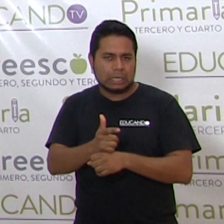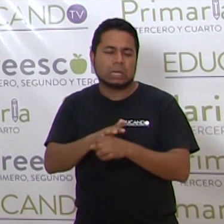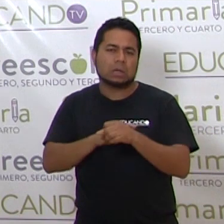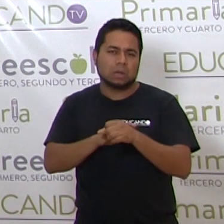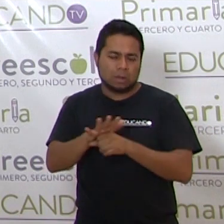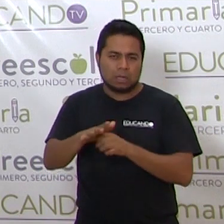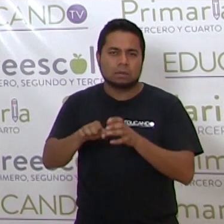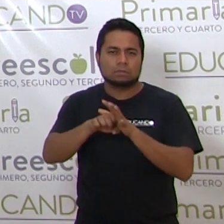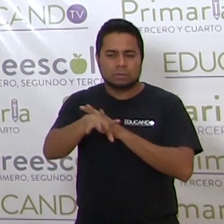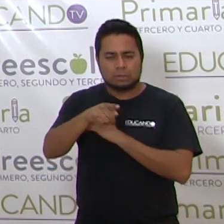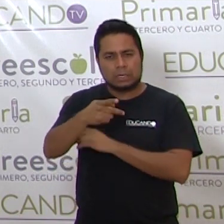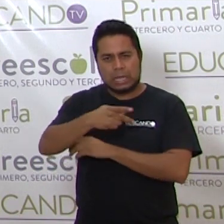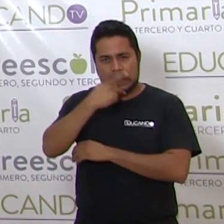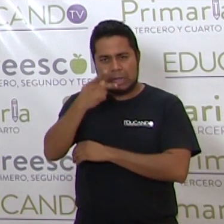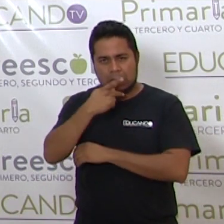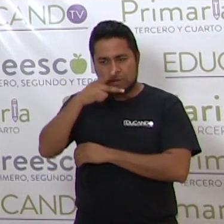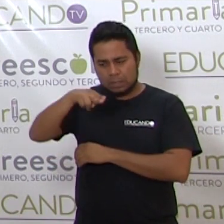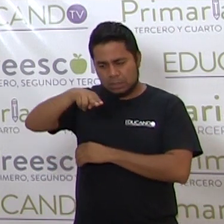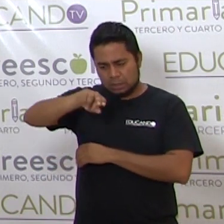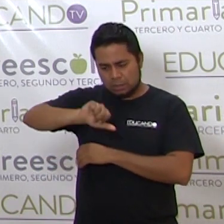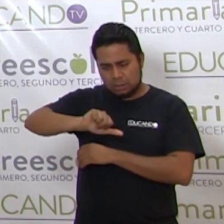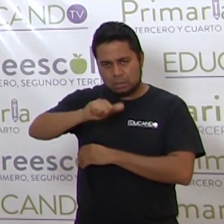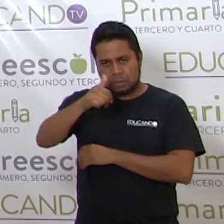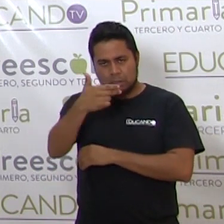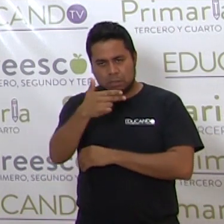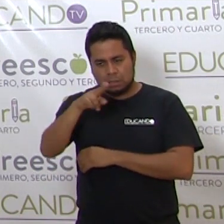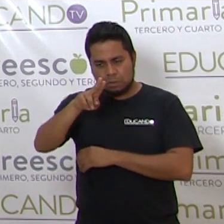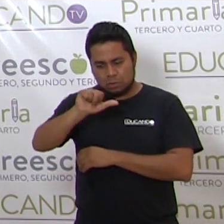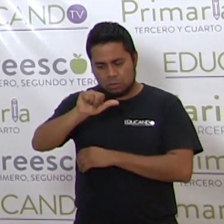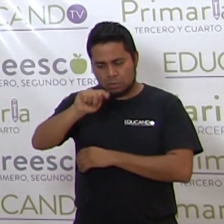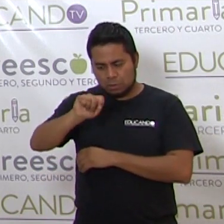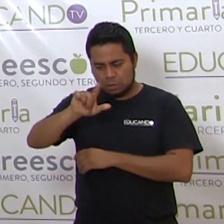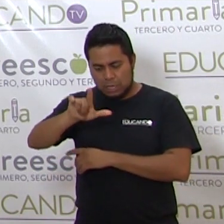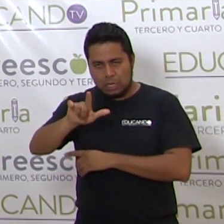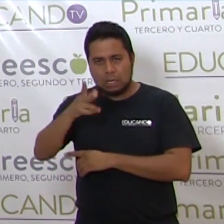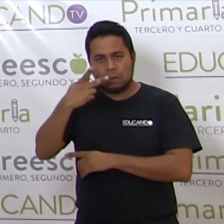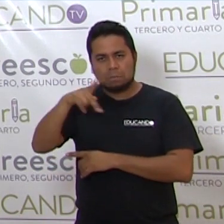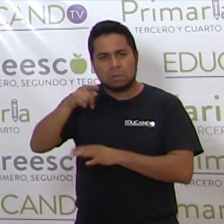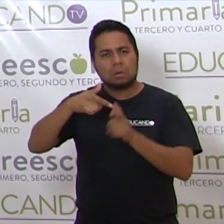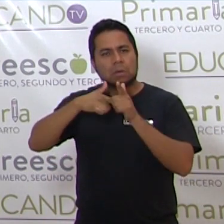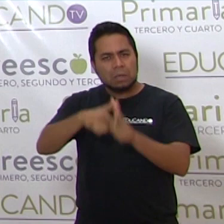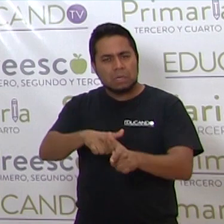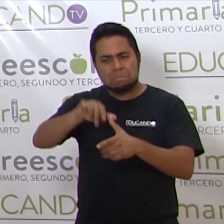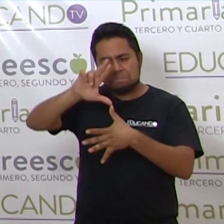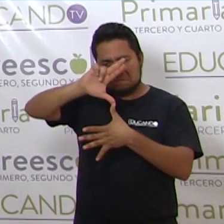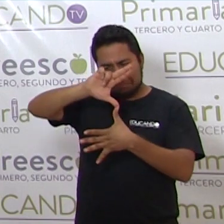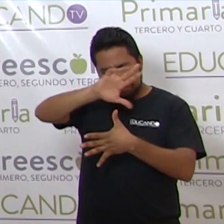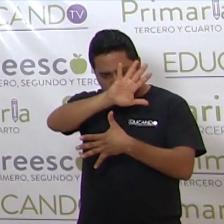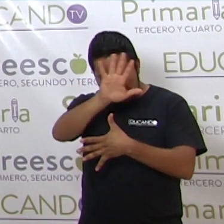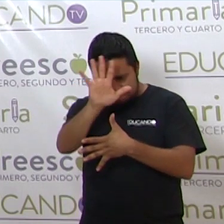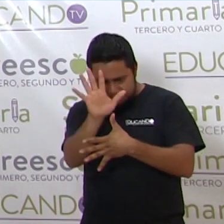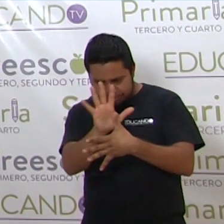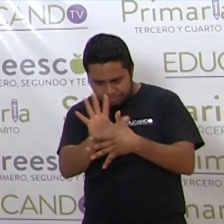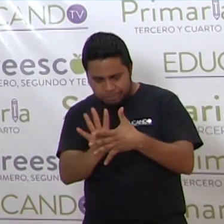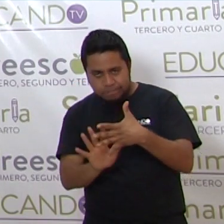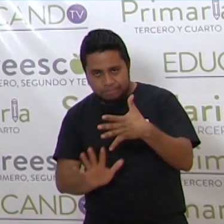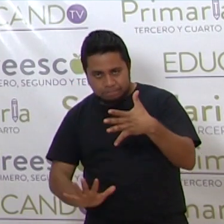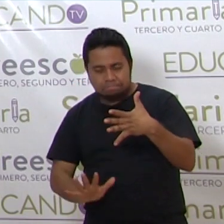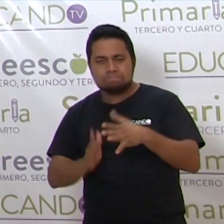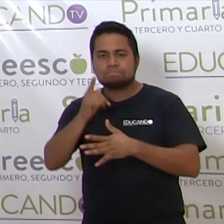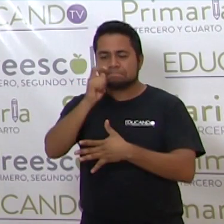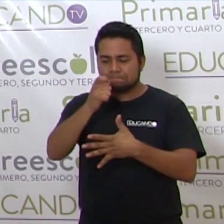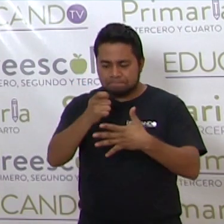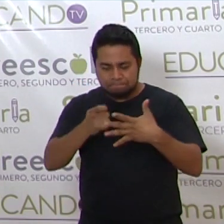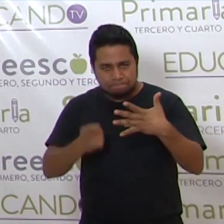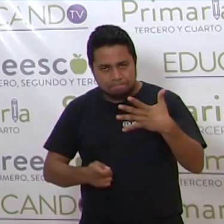que se habla en náhuatl pero sigamos recorriendo latinoamérica vamos a ir para abajo y